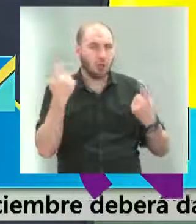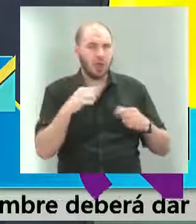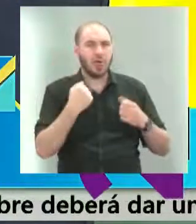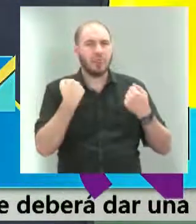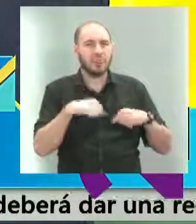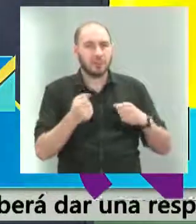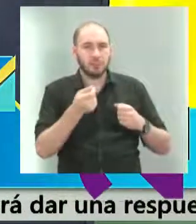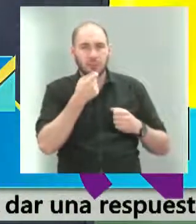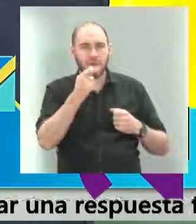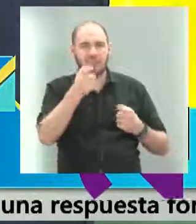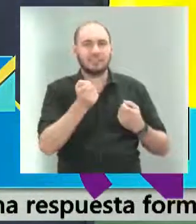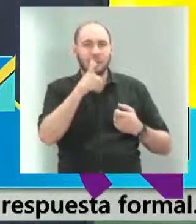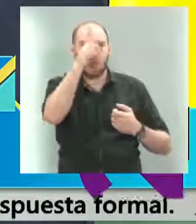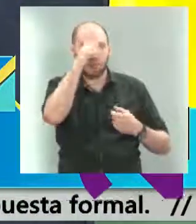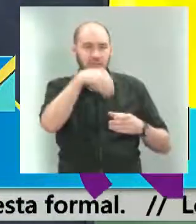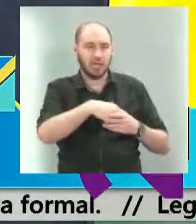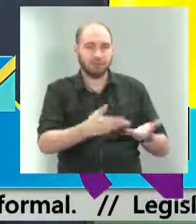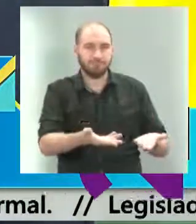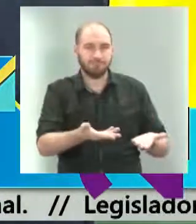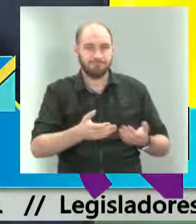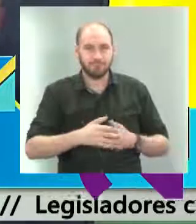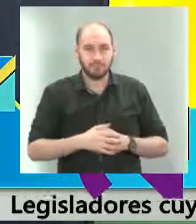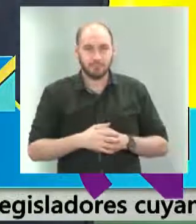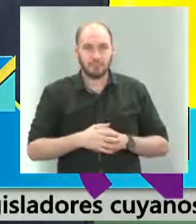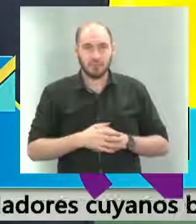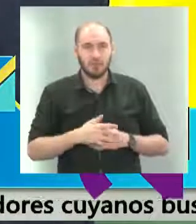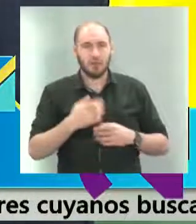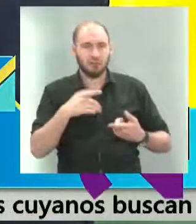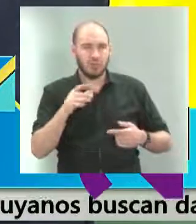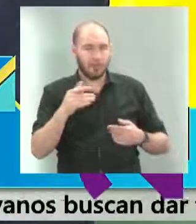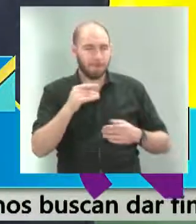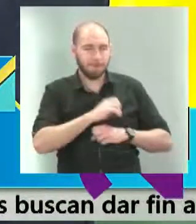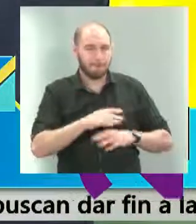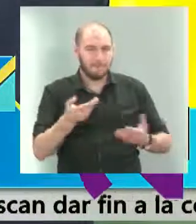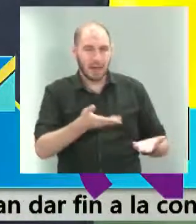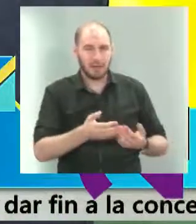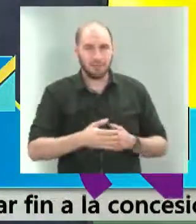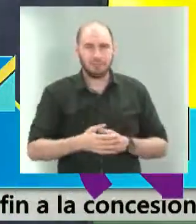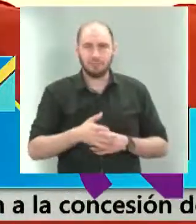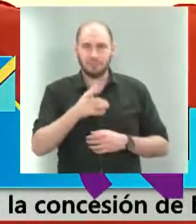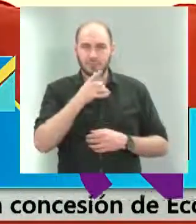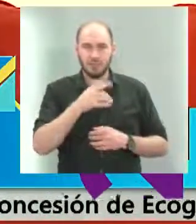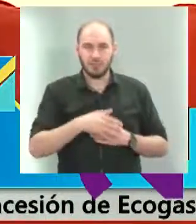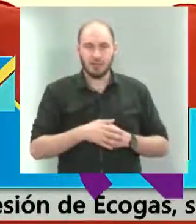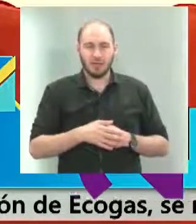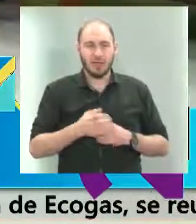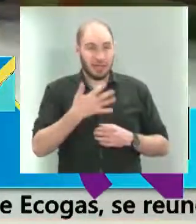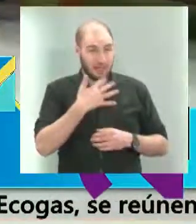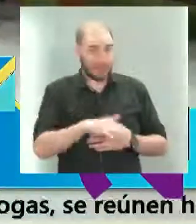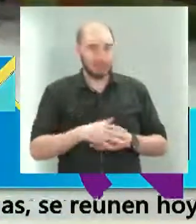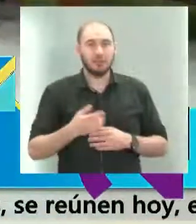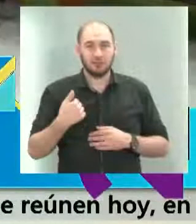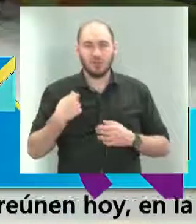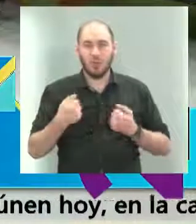deportes necesitan policía en el partido? Más allá que hay malas actitudes que se pueden controlar. No, no, yo lo que voy... Yo, perdón. Pero entender lo que te digo, o sea... Yo de eso